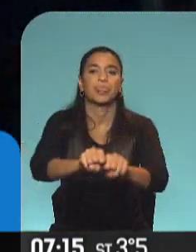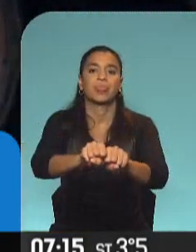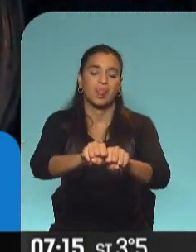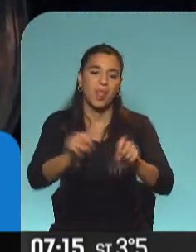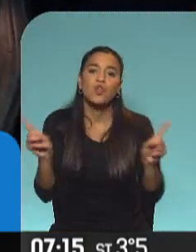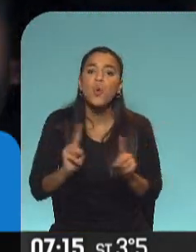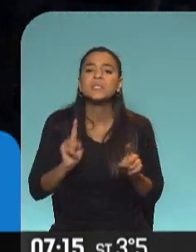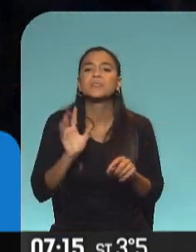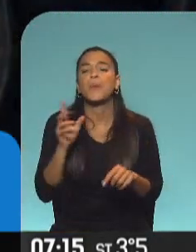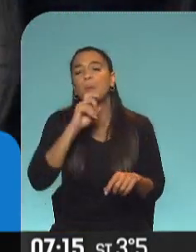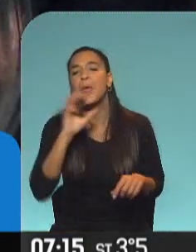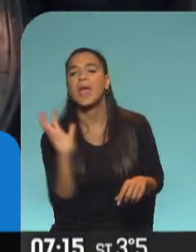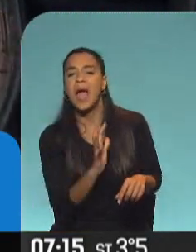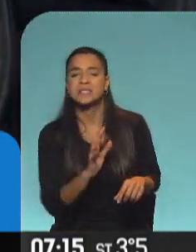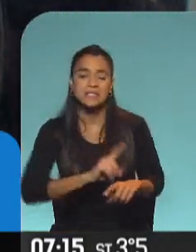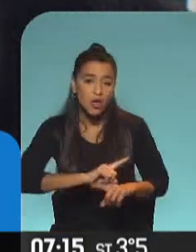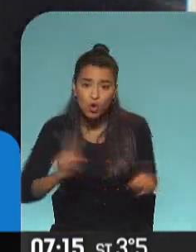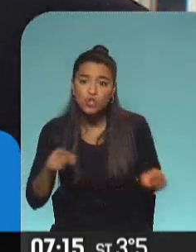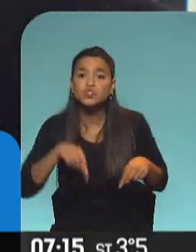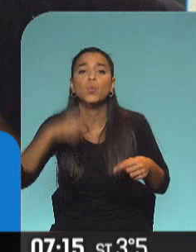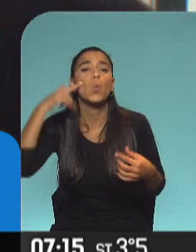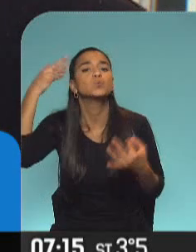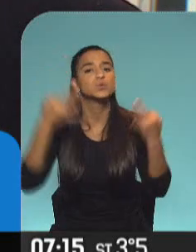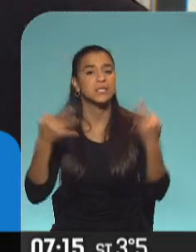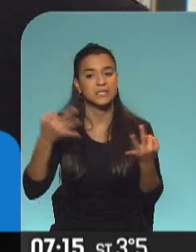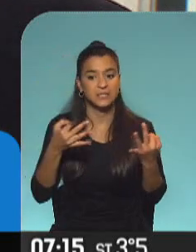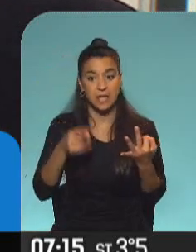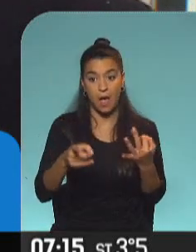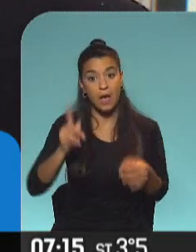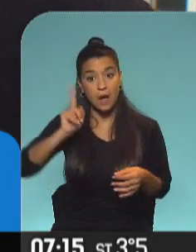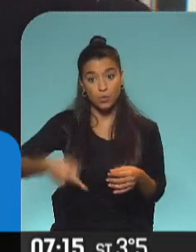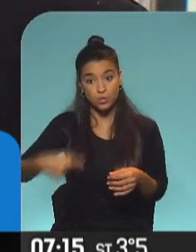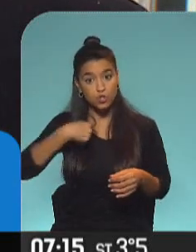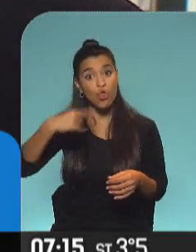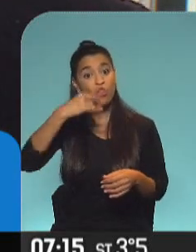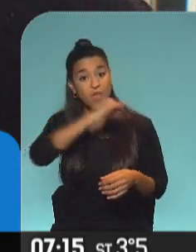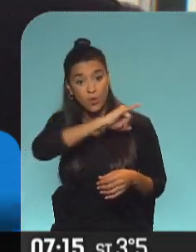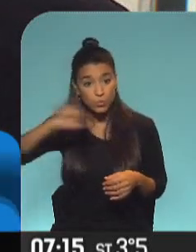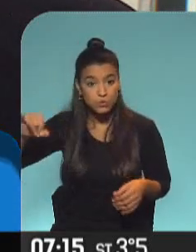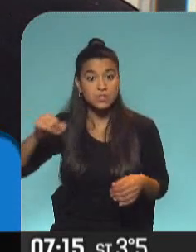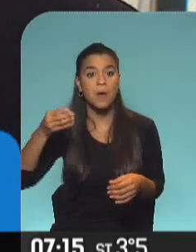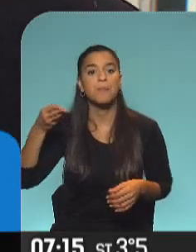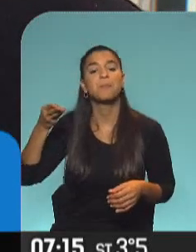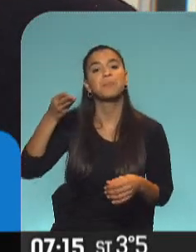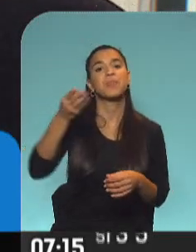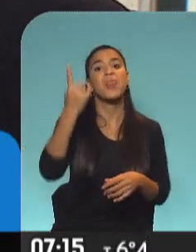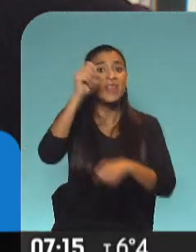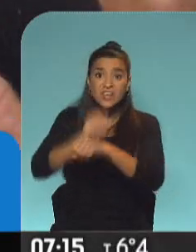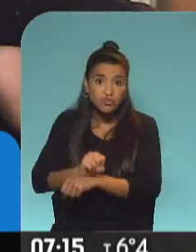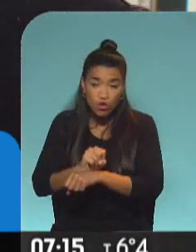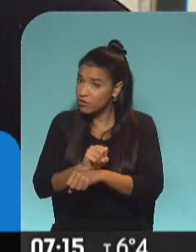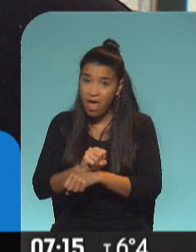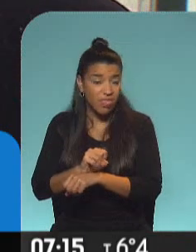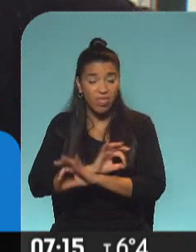ánimo de venganza, esto es justicia. Es más, en ninguna de las causas donde yo hice esta denuncia pedí una sola detención, solamente